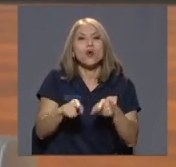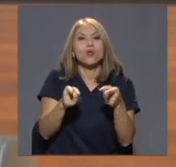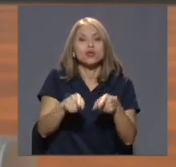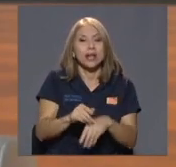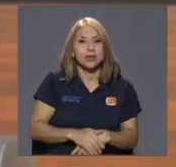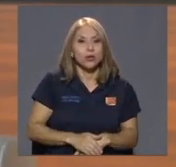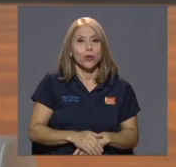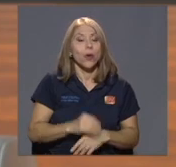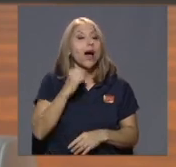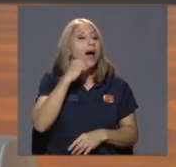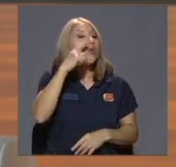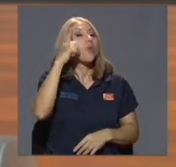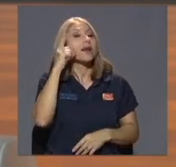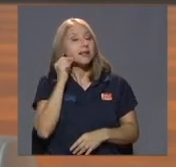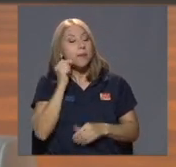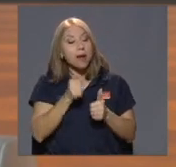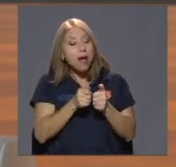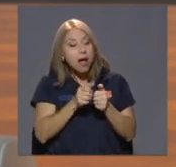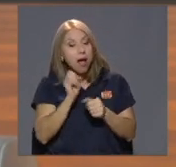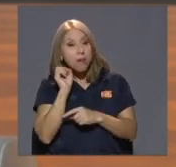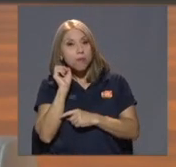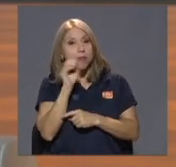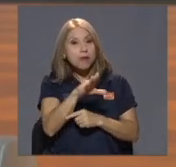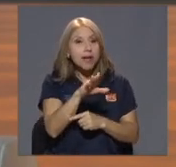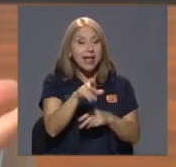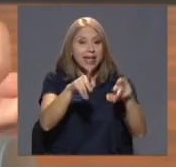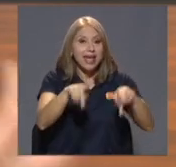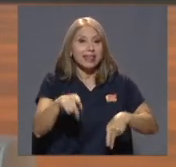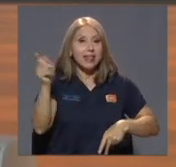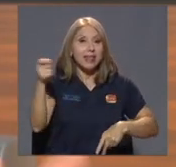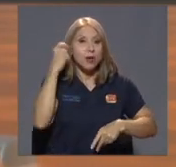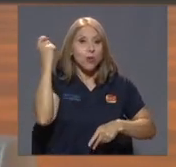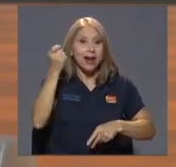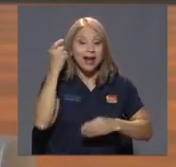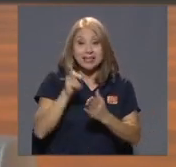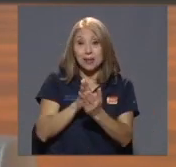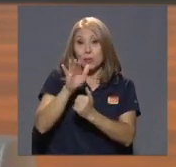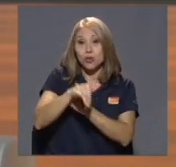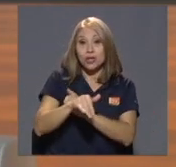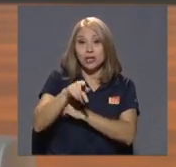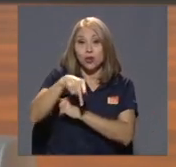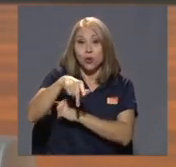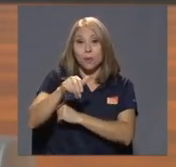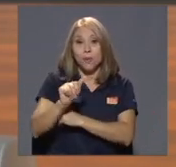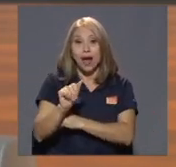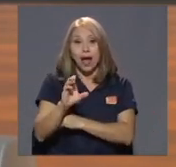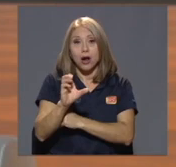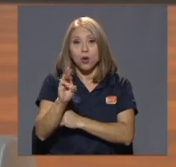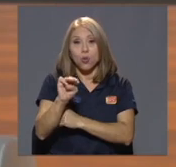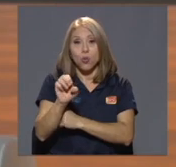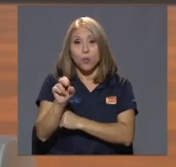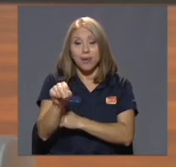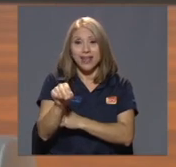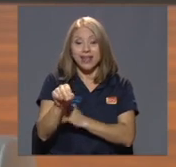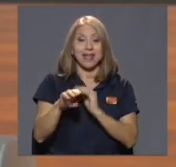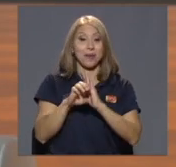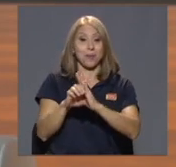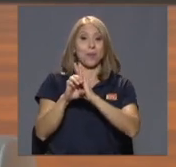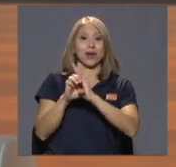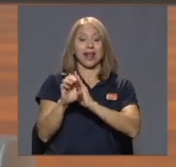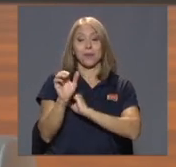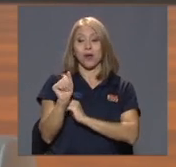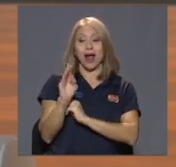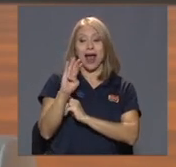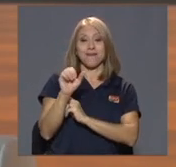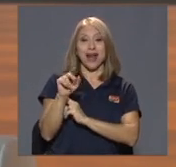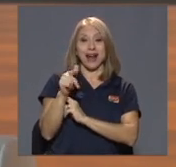gente de Guanacaste, que está el proyecto Pacumen, que hay, por ejemplo, en Avangares acaba de pasar un proyecto de ley para los